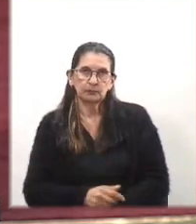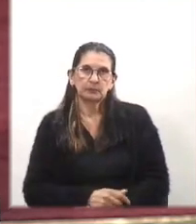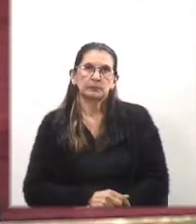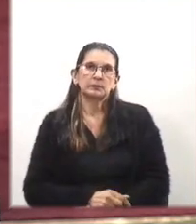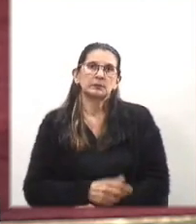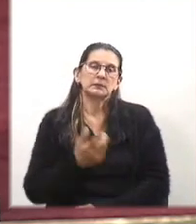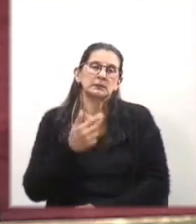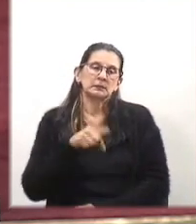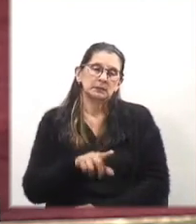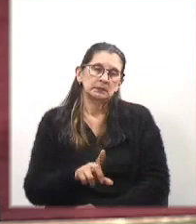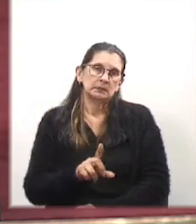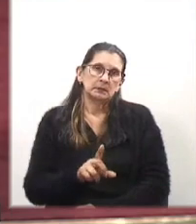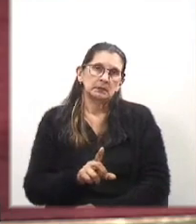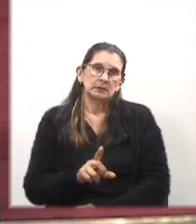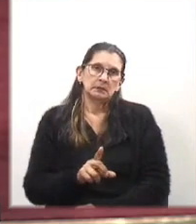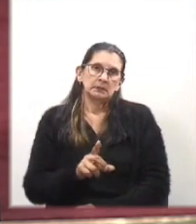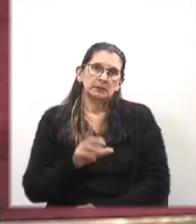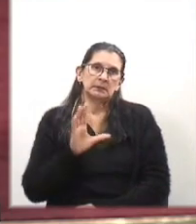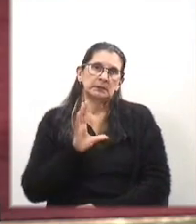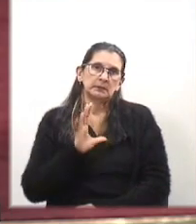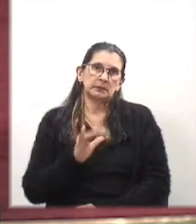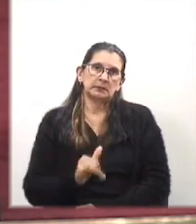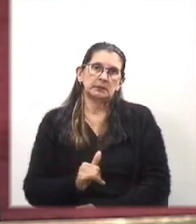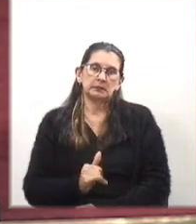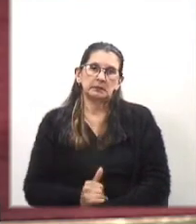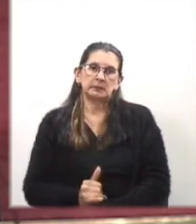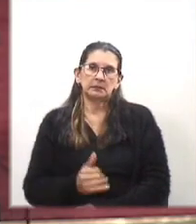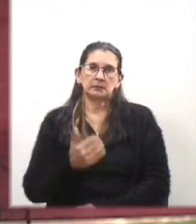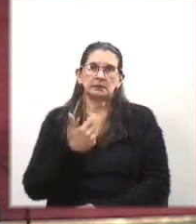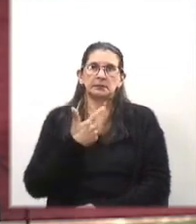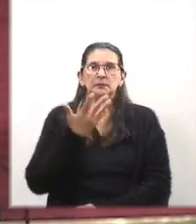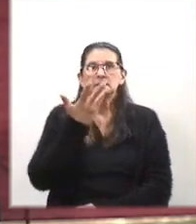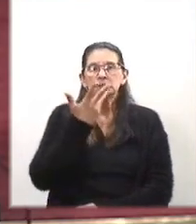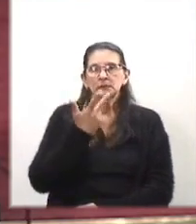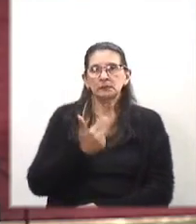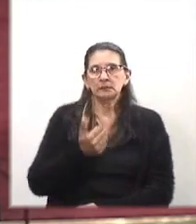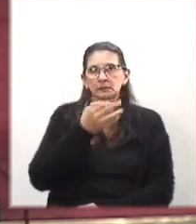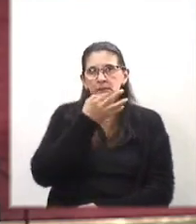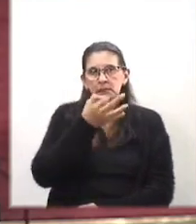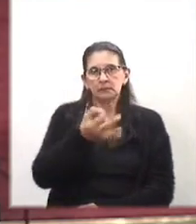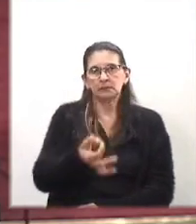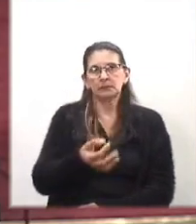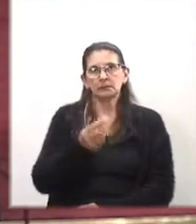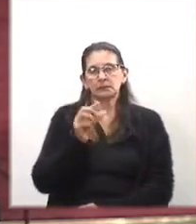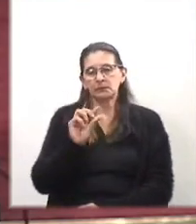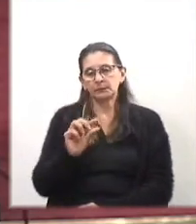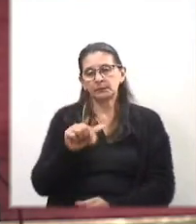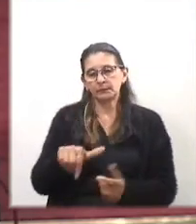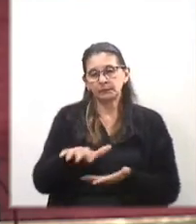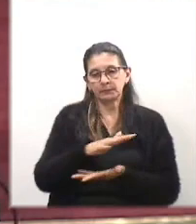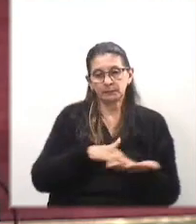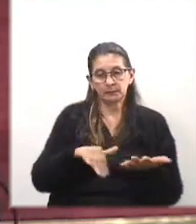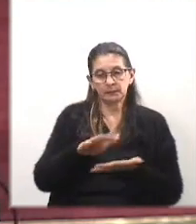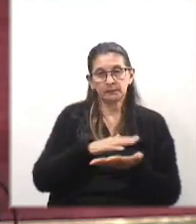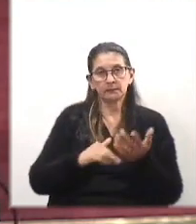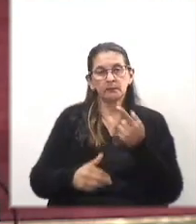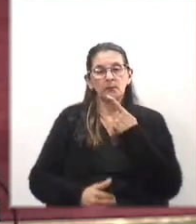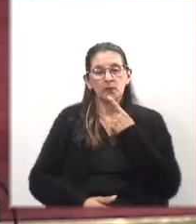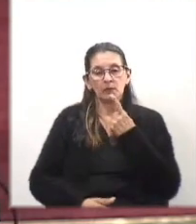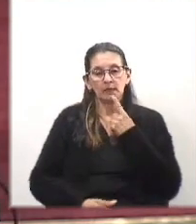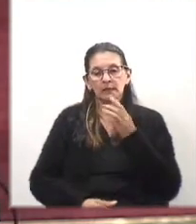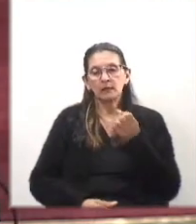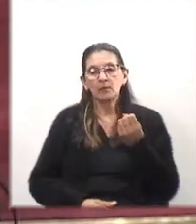En definitiva, algo que me gustaría también destacar, y un poco de situación política,